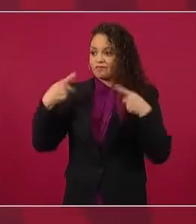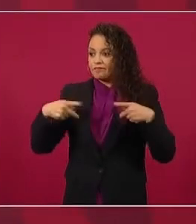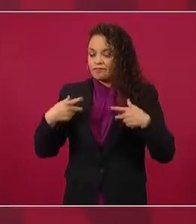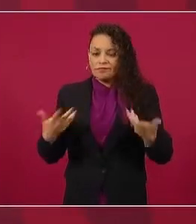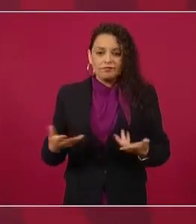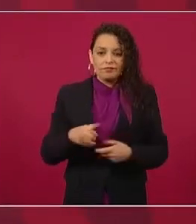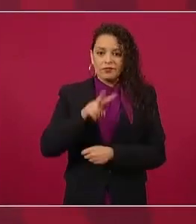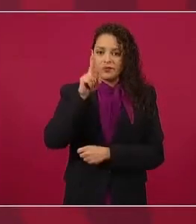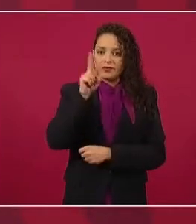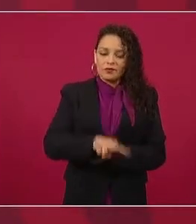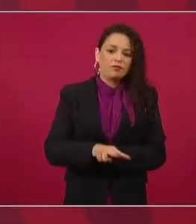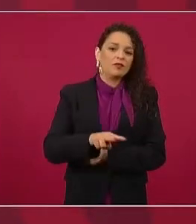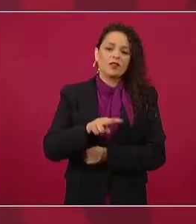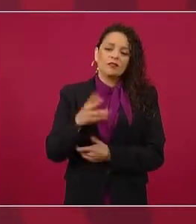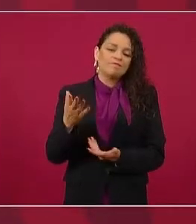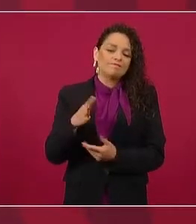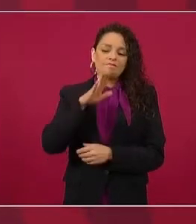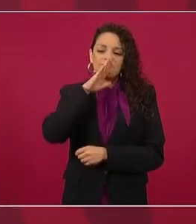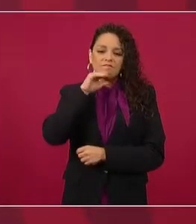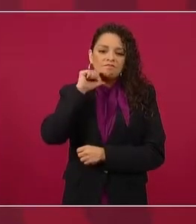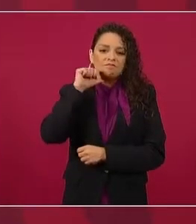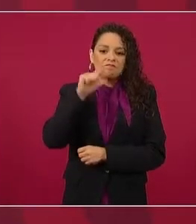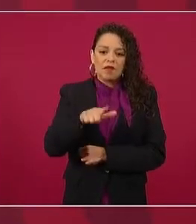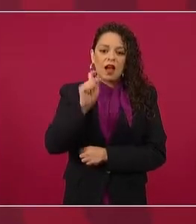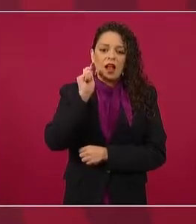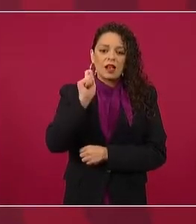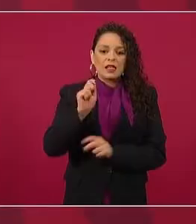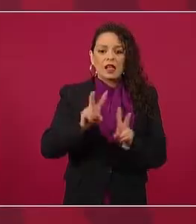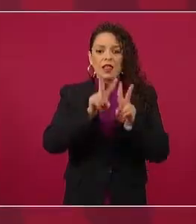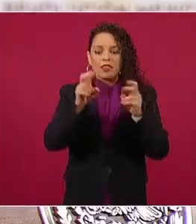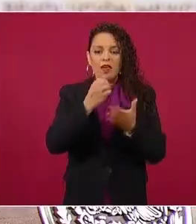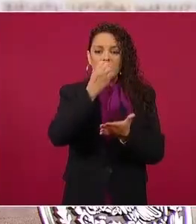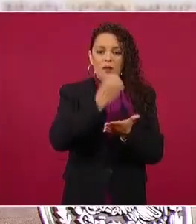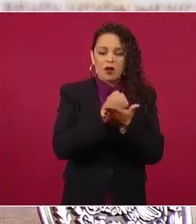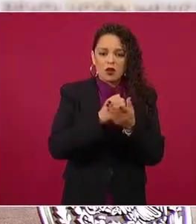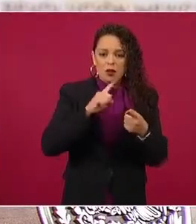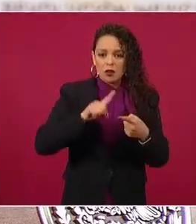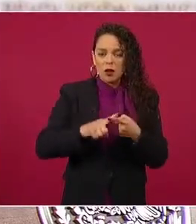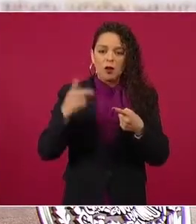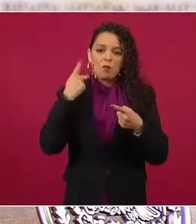en lo económico, en lo social, en lo político, por la decadencia